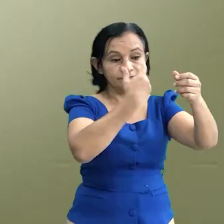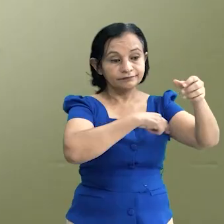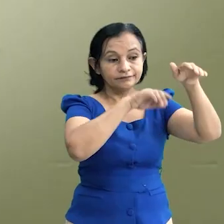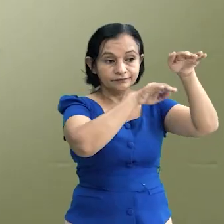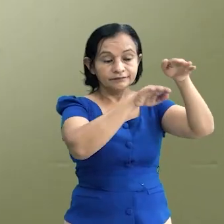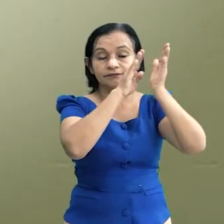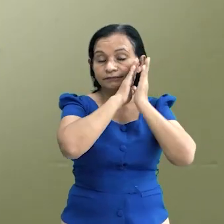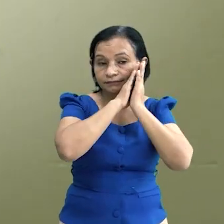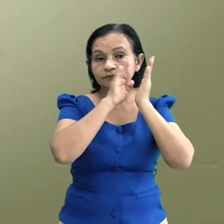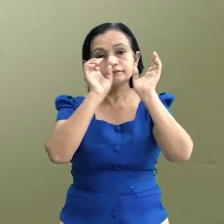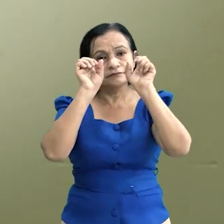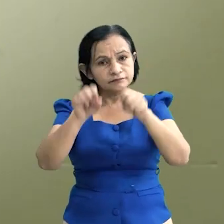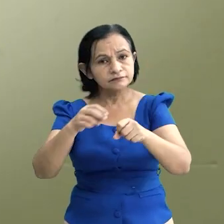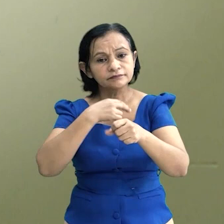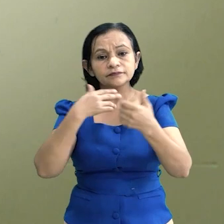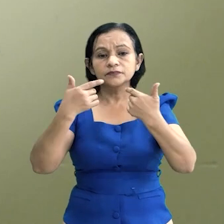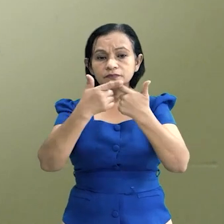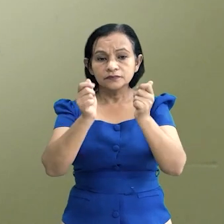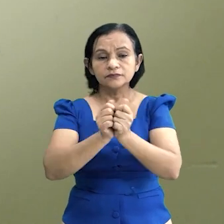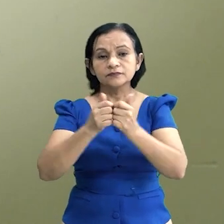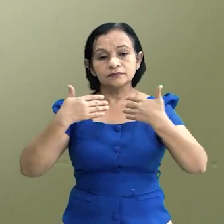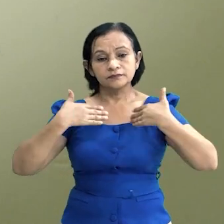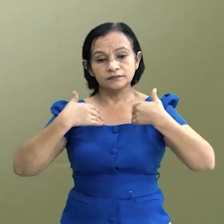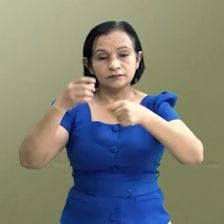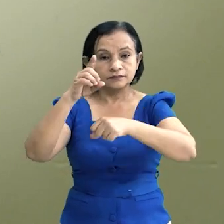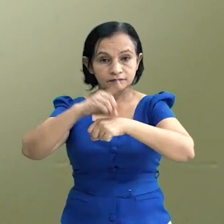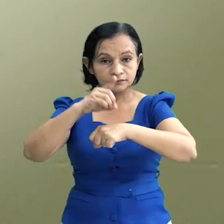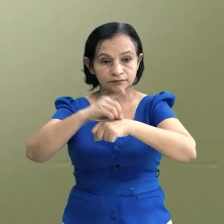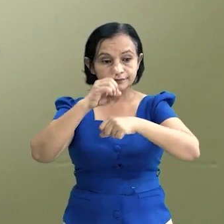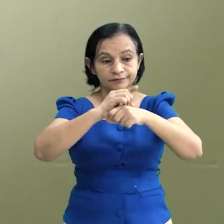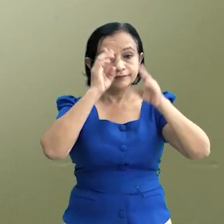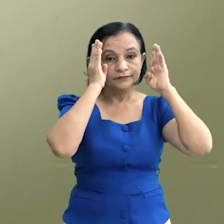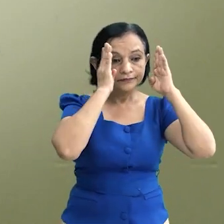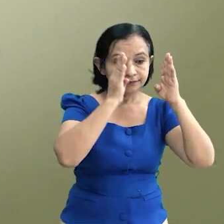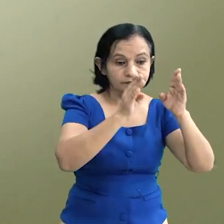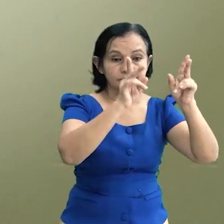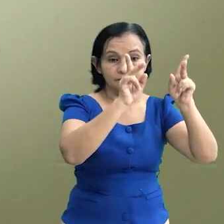tendríamos a la disposición un equipo de salud para la atención